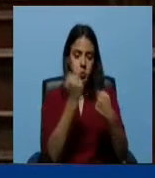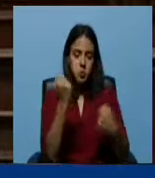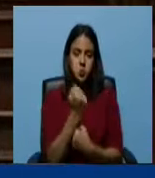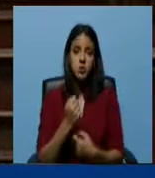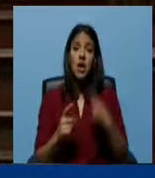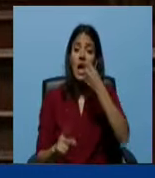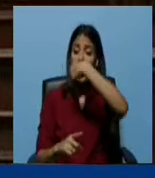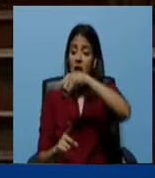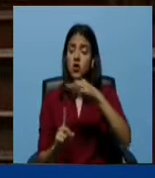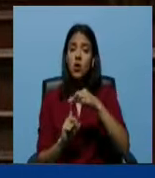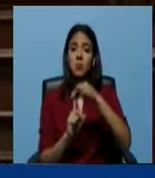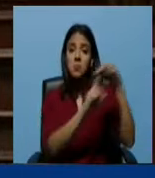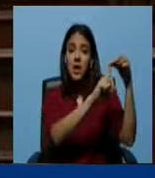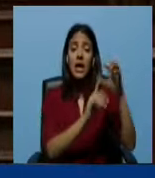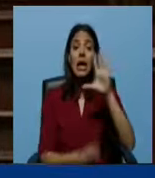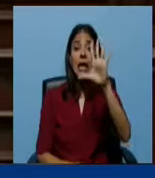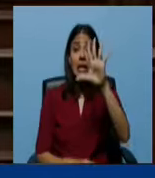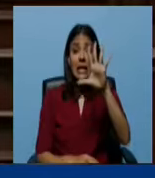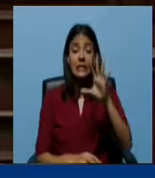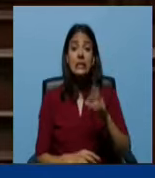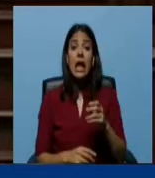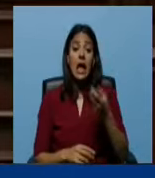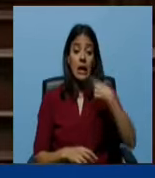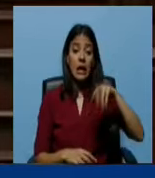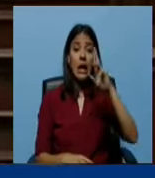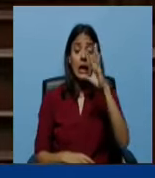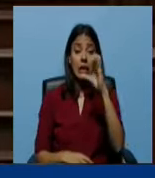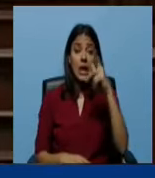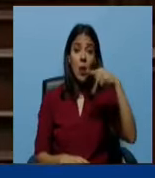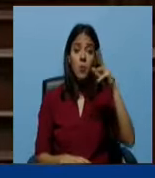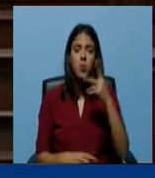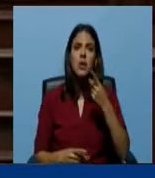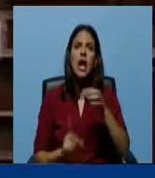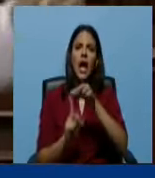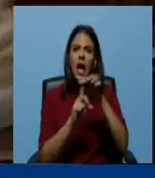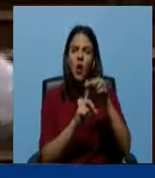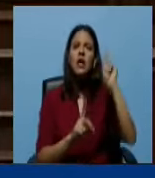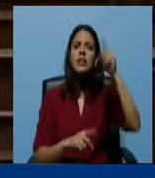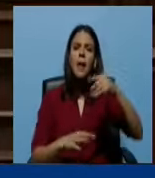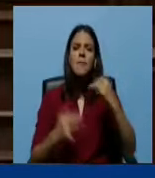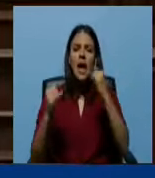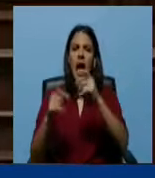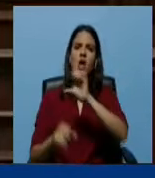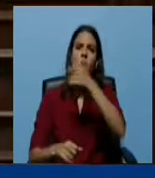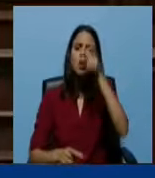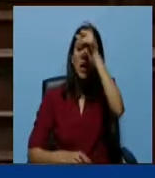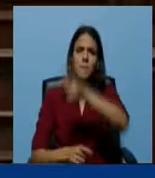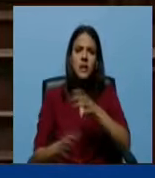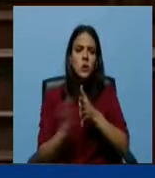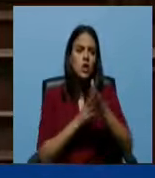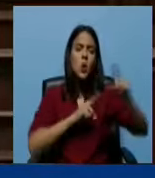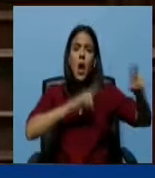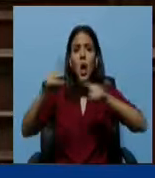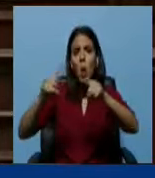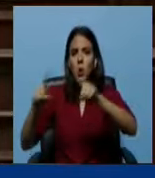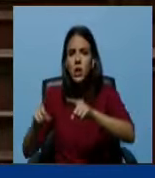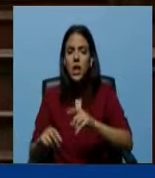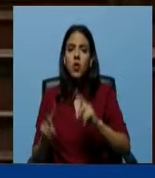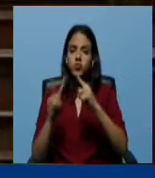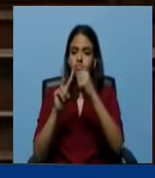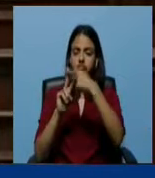me eligieron de Movimiento Quinta República. Luego se eligió un coordinador de todo el pueblo patriótico y quedé yo.